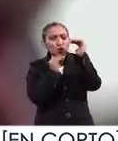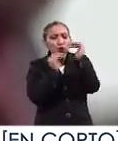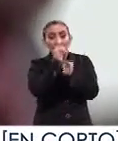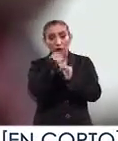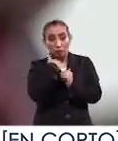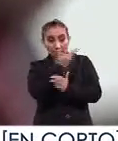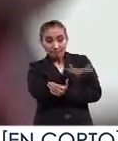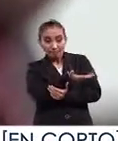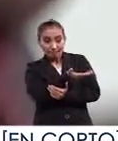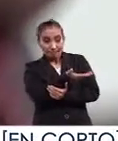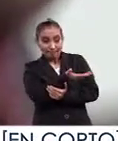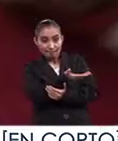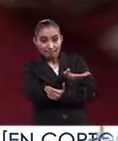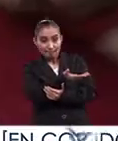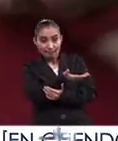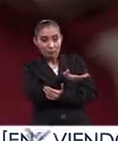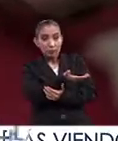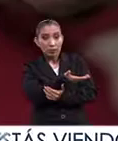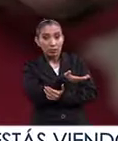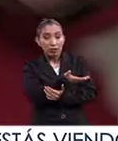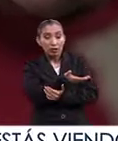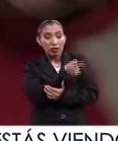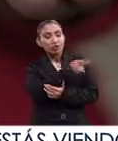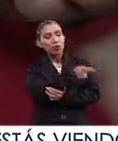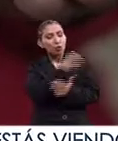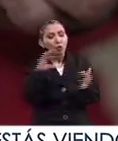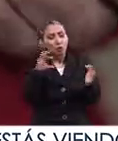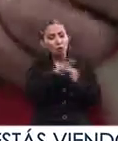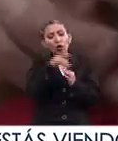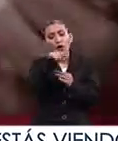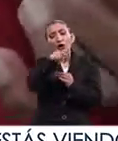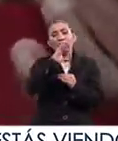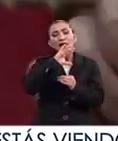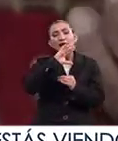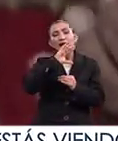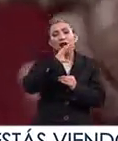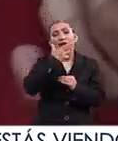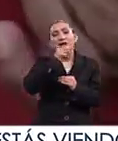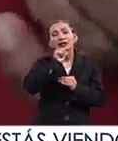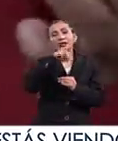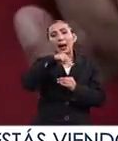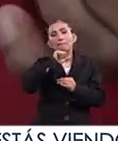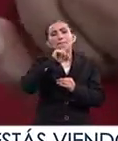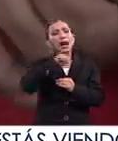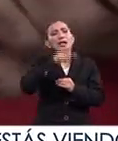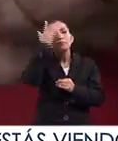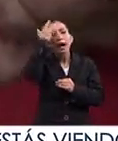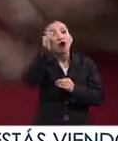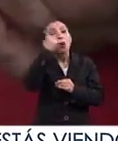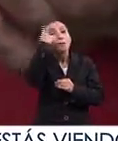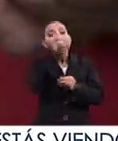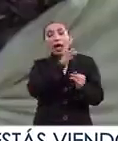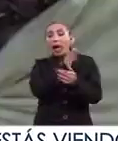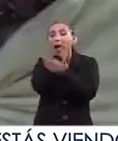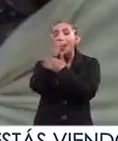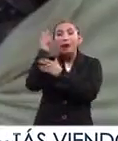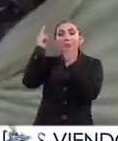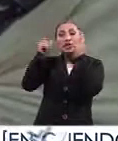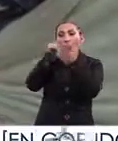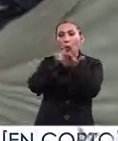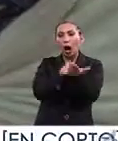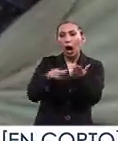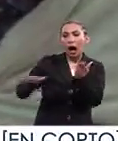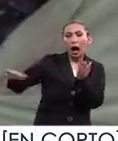pedí que se asociara con un chamán para visitar nosotros también los